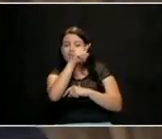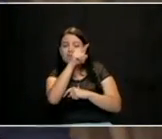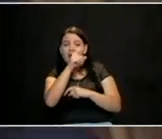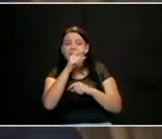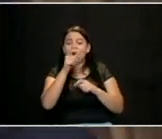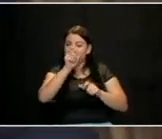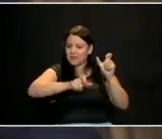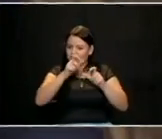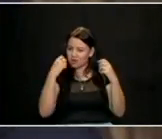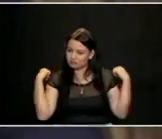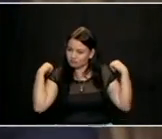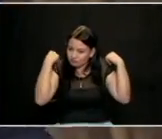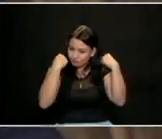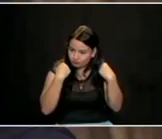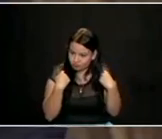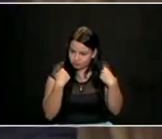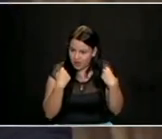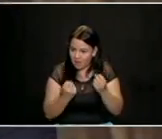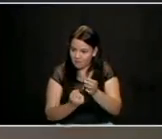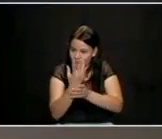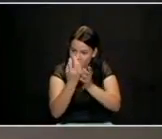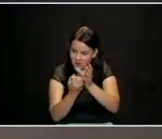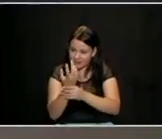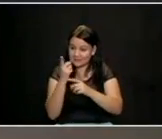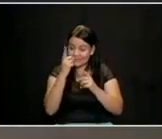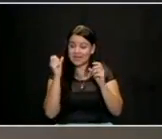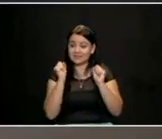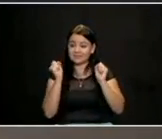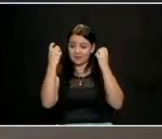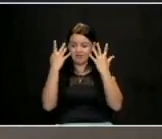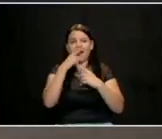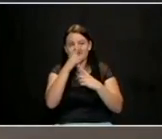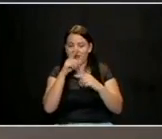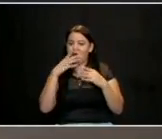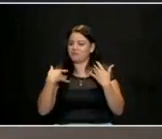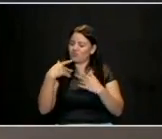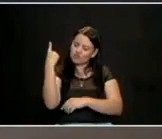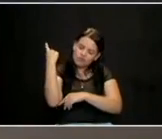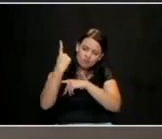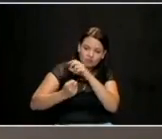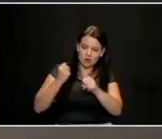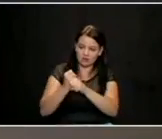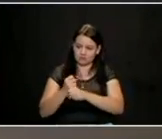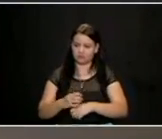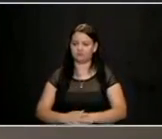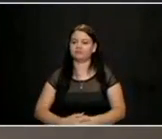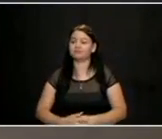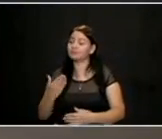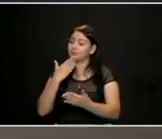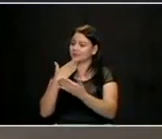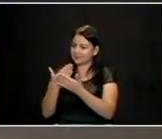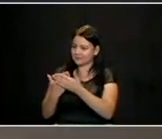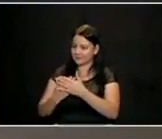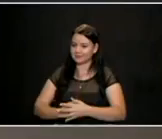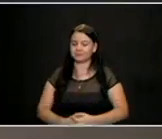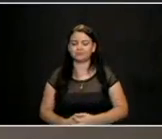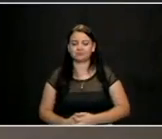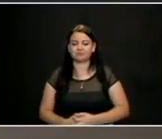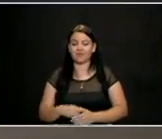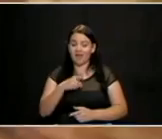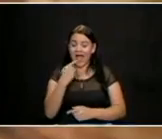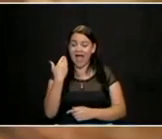que sean de 365 días al año y no de una sola semana. Candidato Vélez, muchísimas gracias. El turno para Beatriz